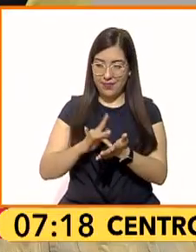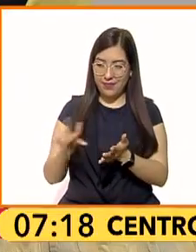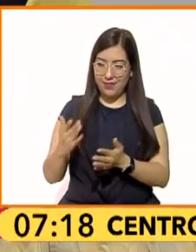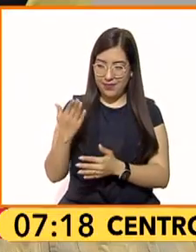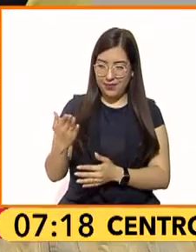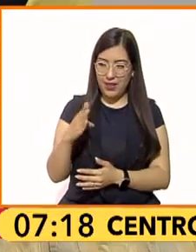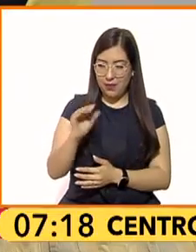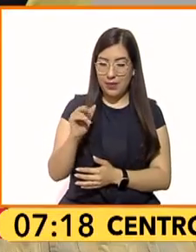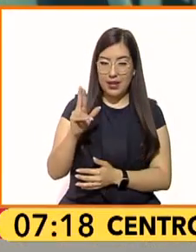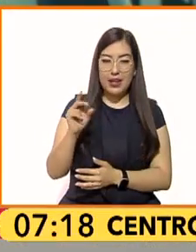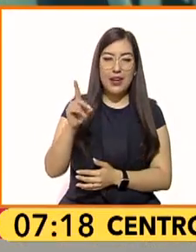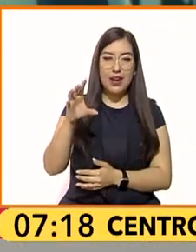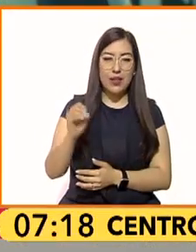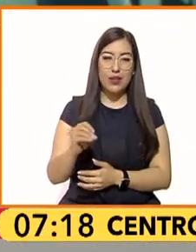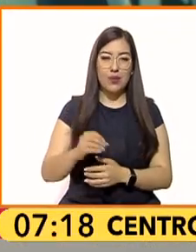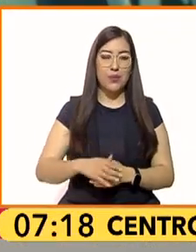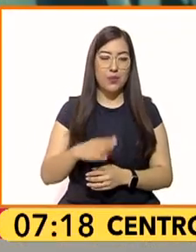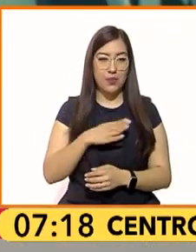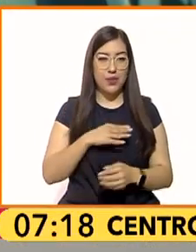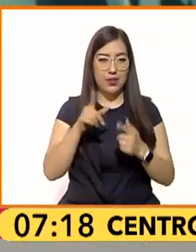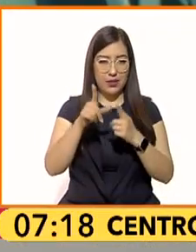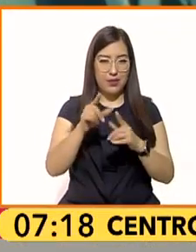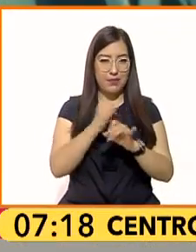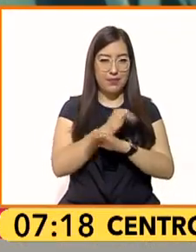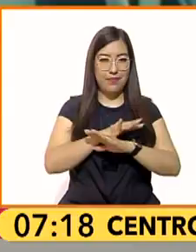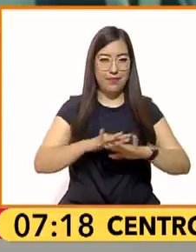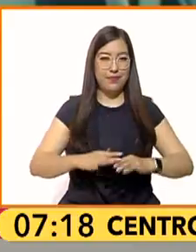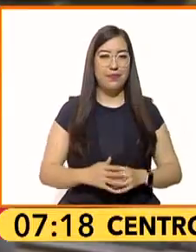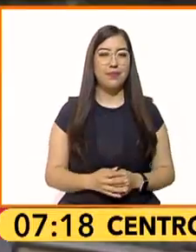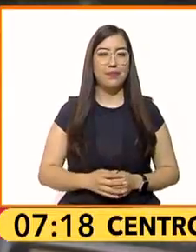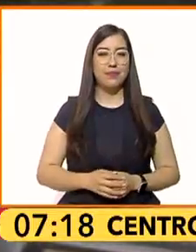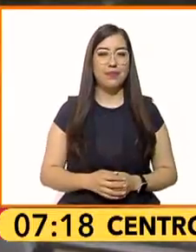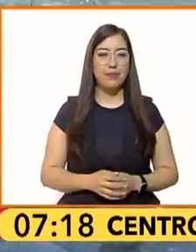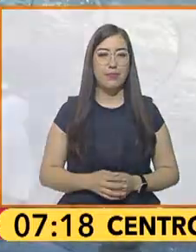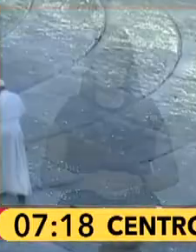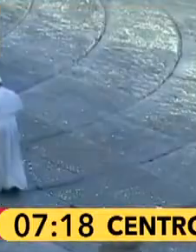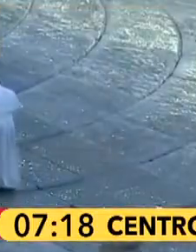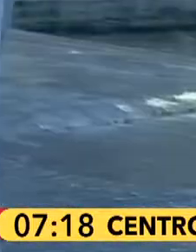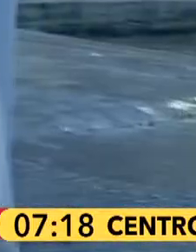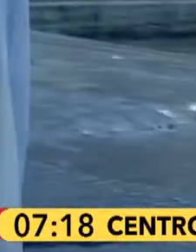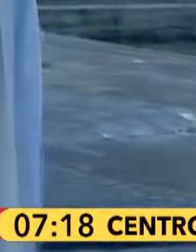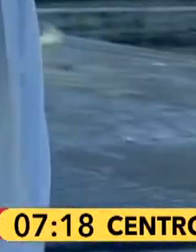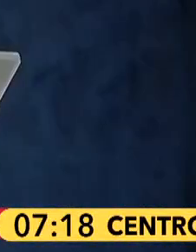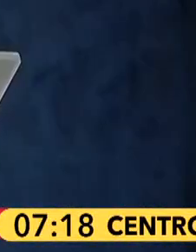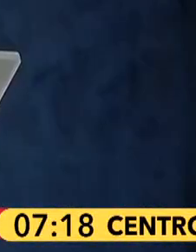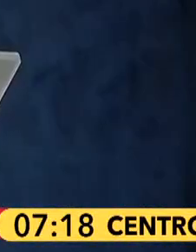Gracias a Bernardo Barranco y continuamos con más.